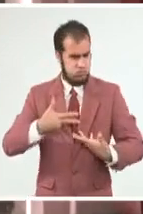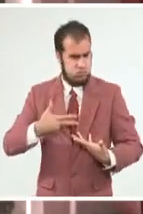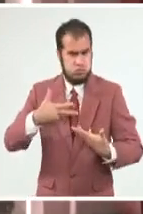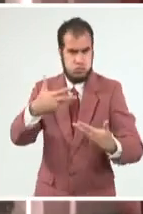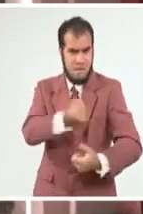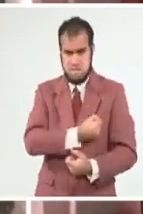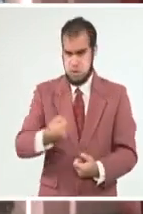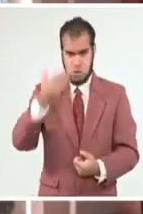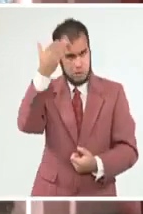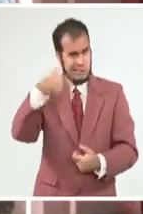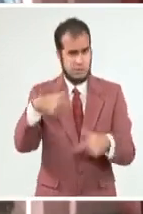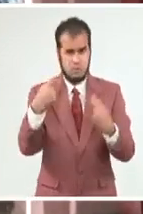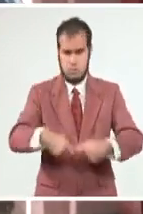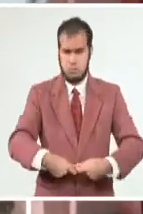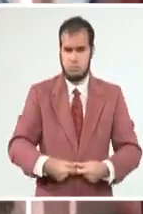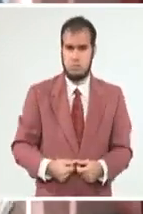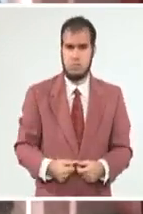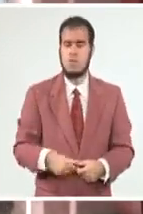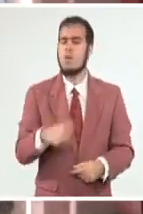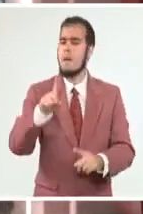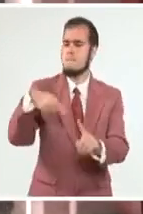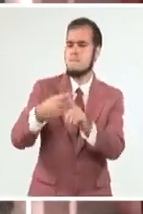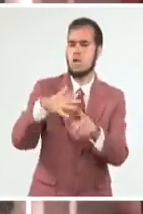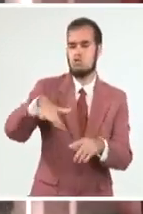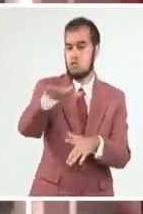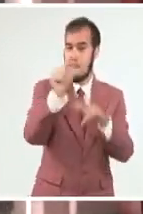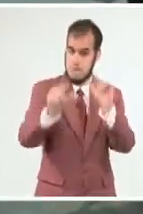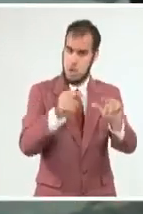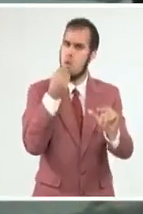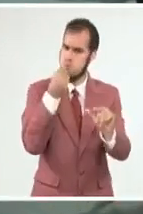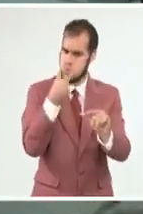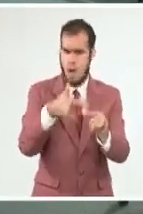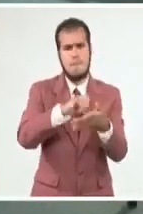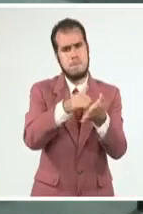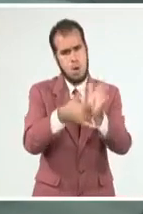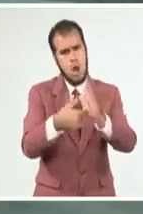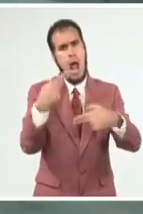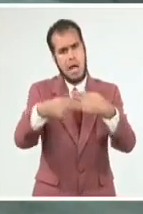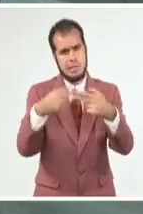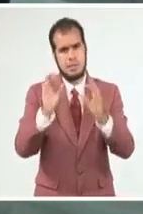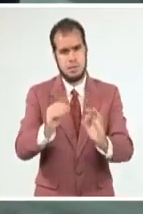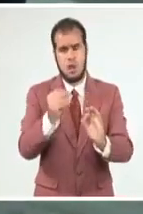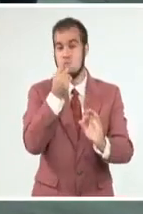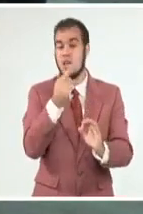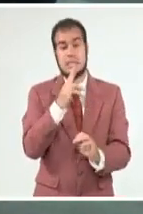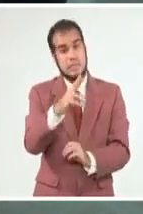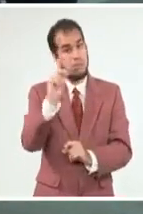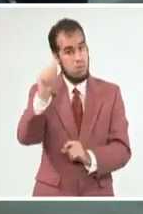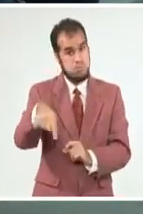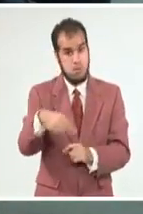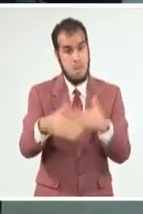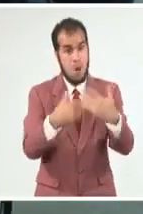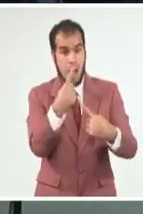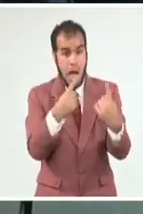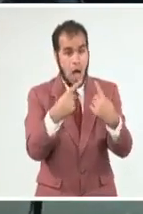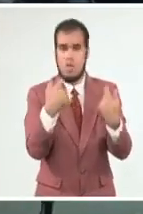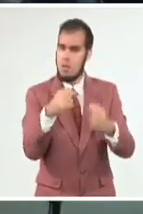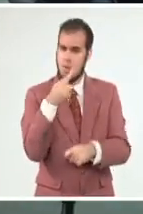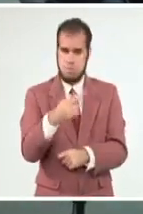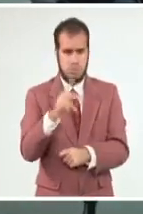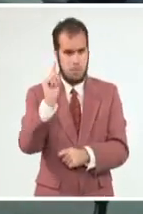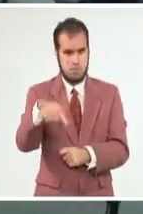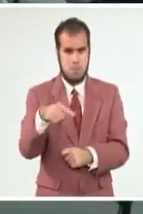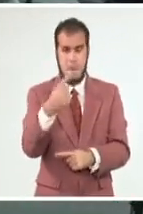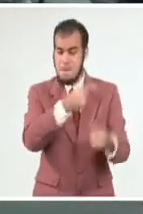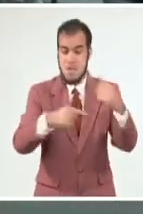esfuerzo propio. Llamó a sumar todos los actores posibles a estos proyectos y a buscar respuestas a los problemas que hoy enfrentan en las